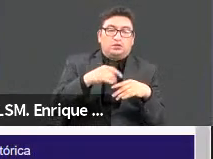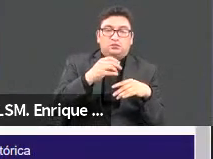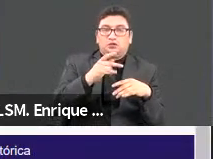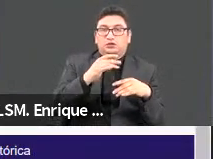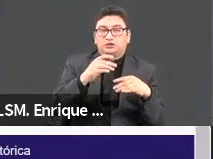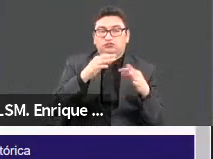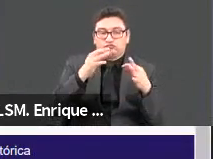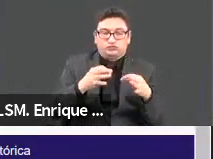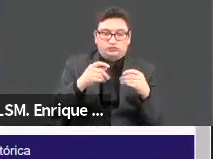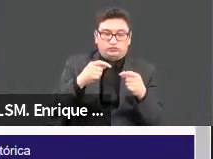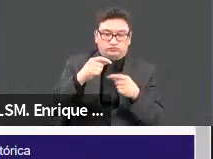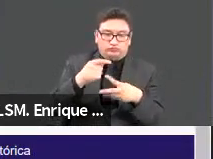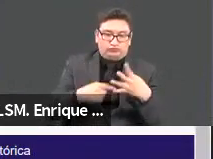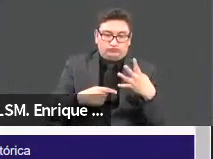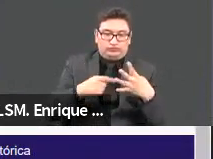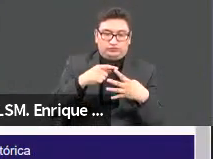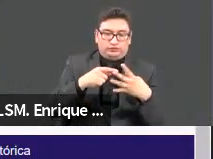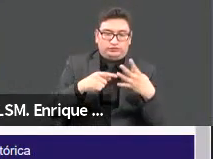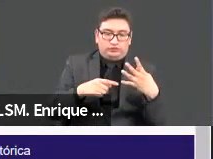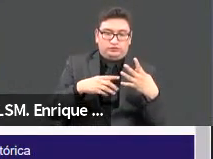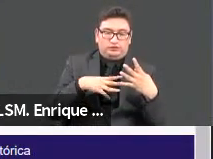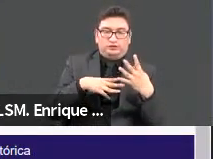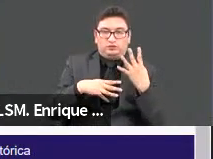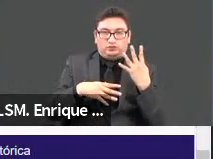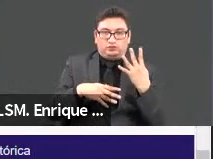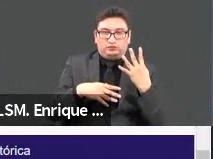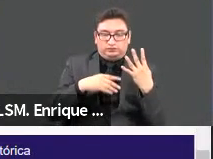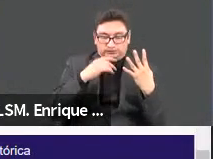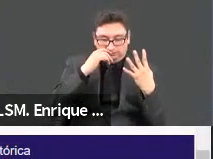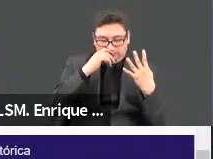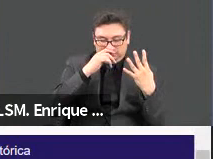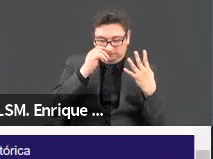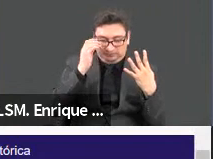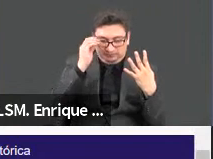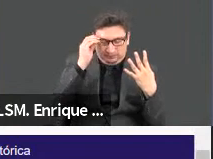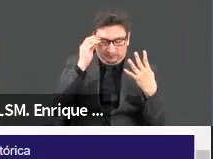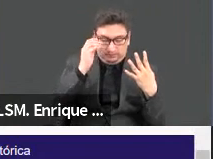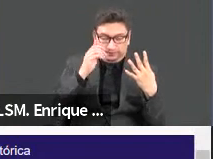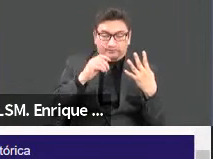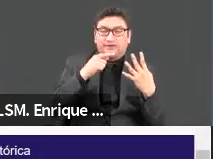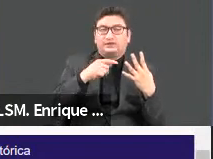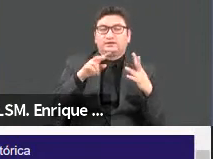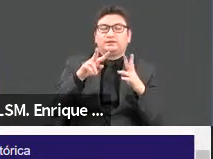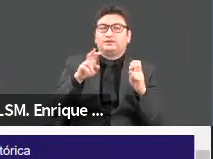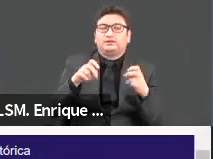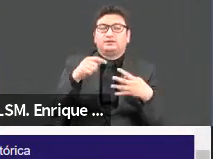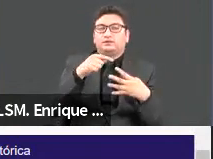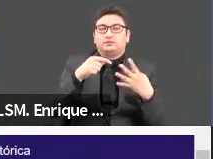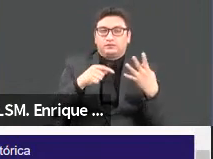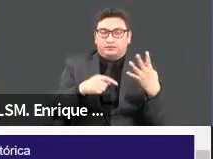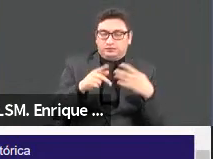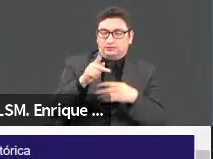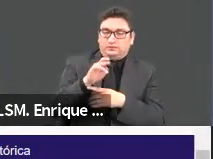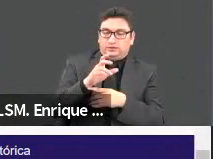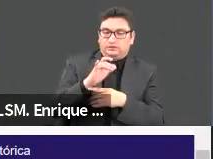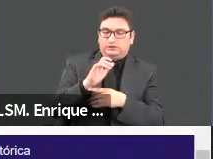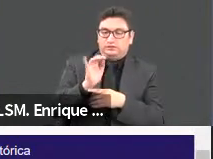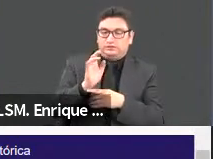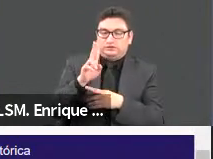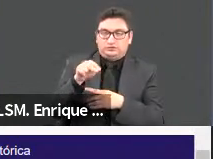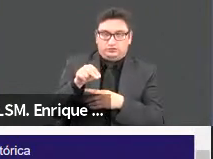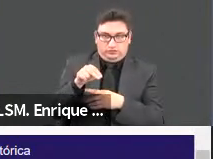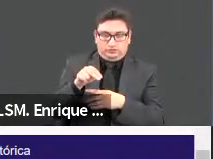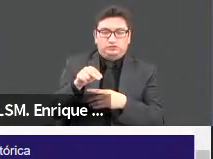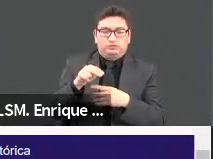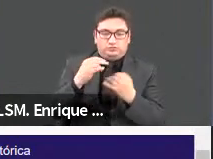original y aquí tenemos las 4 tesis precisamente que hablan sobre prescripción, ¿sí?